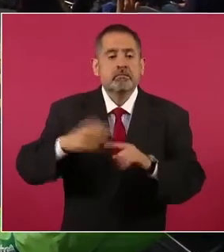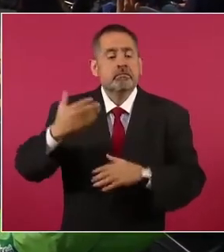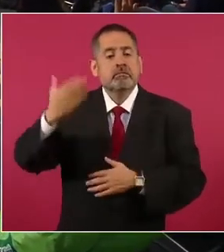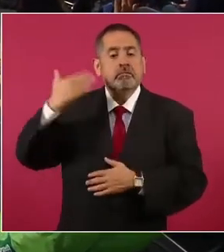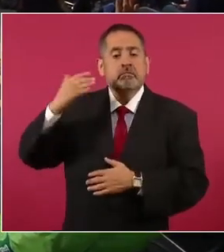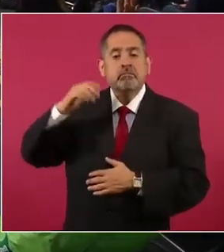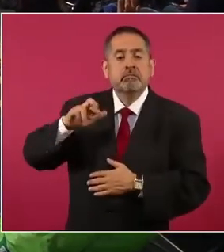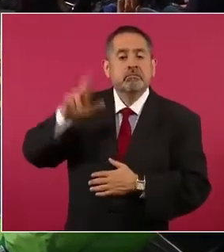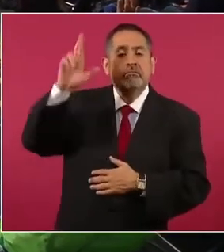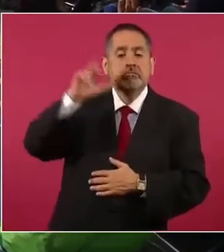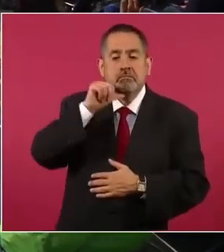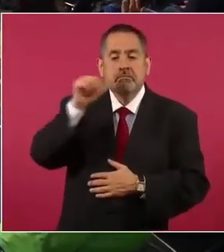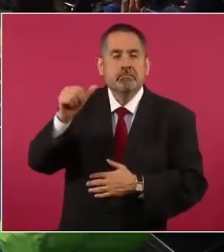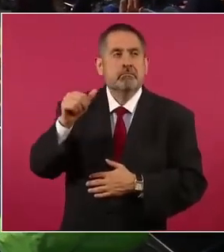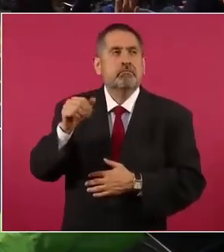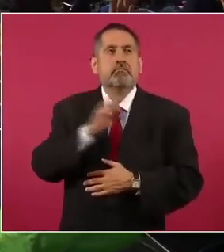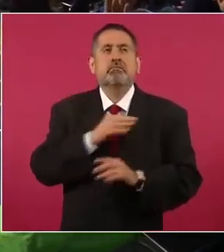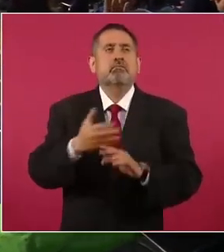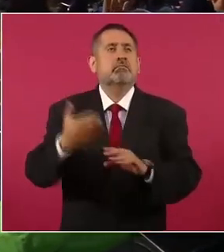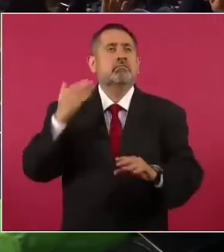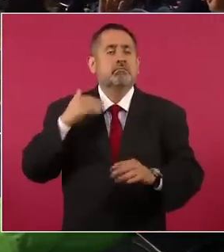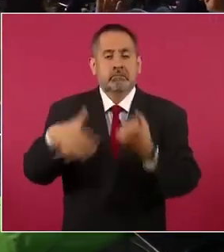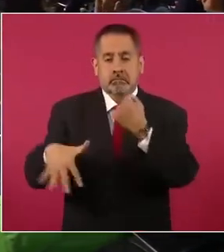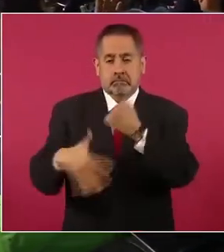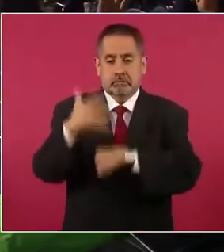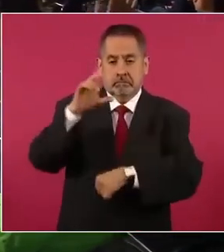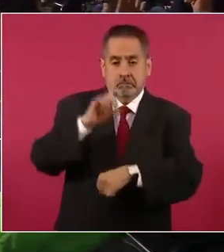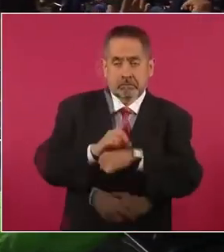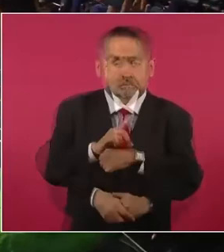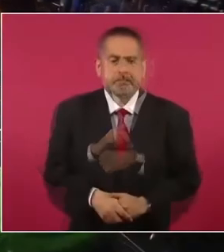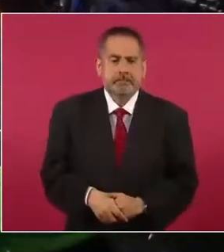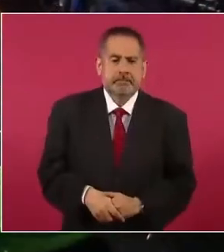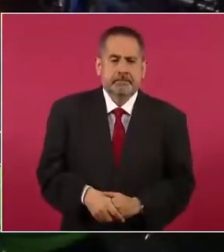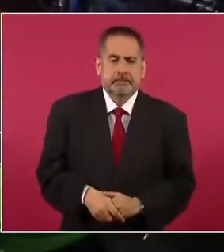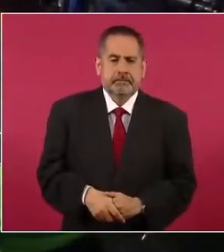preguntado en 15 días.